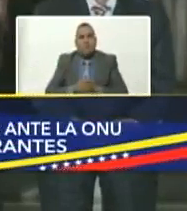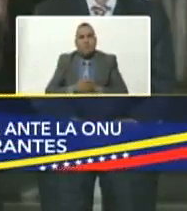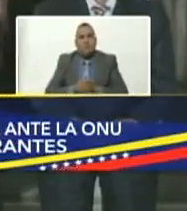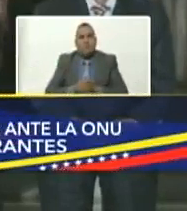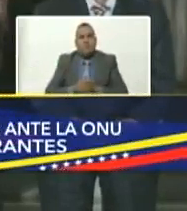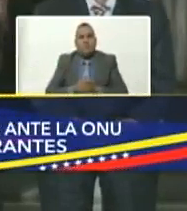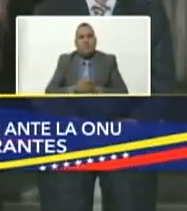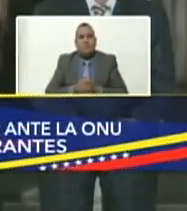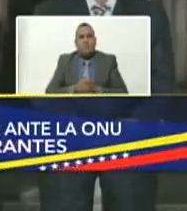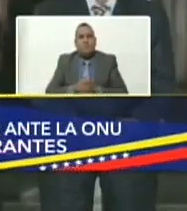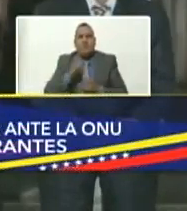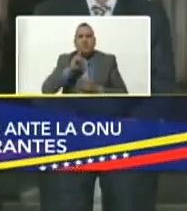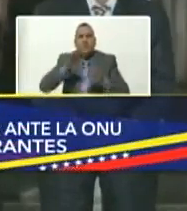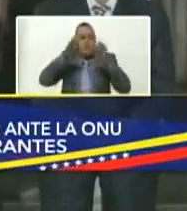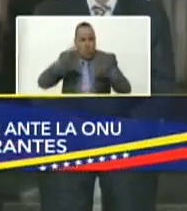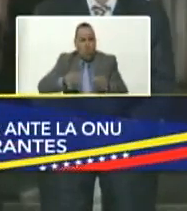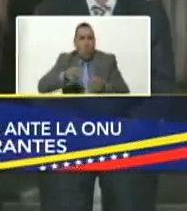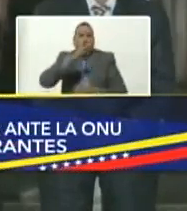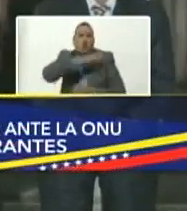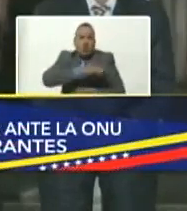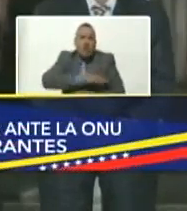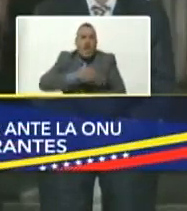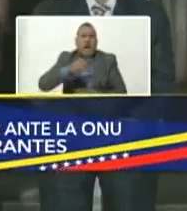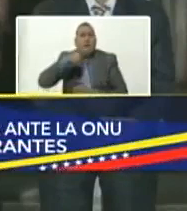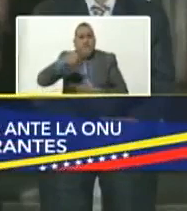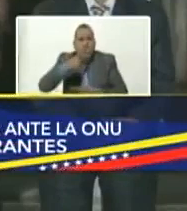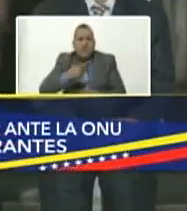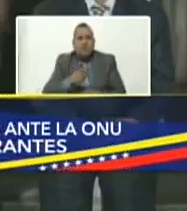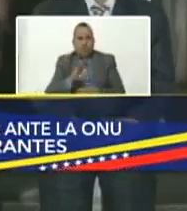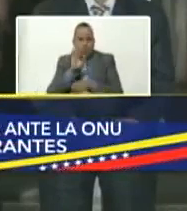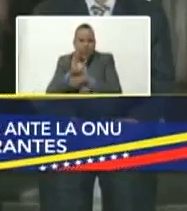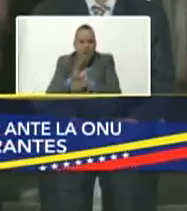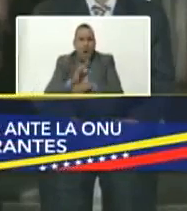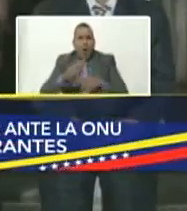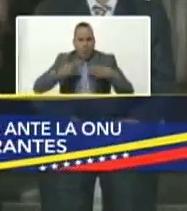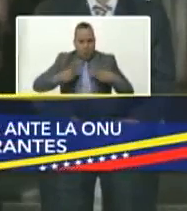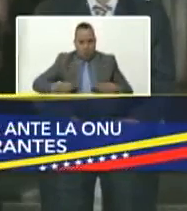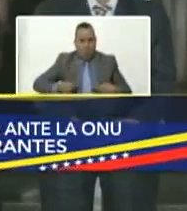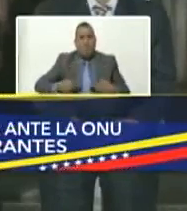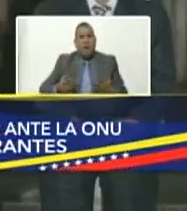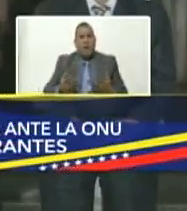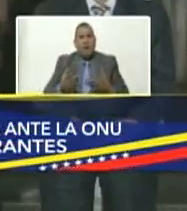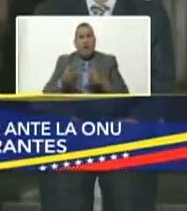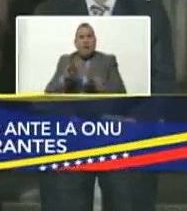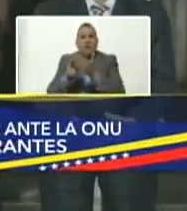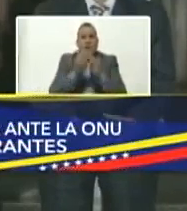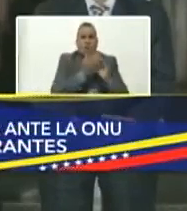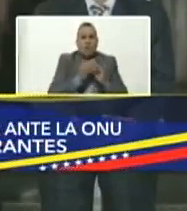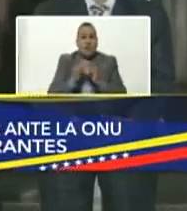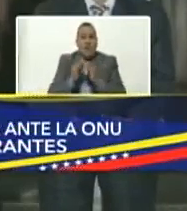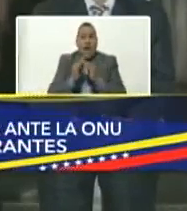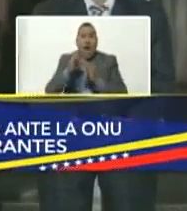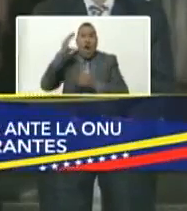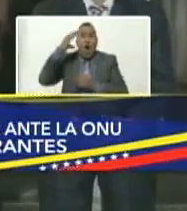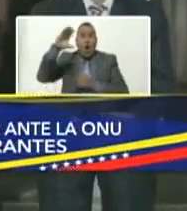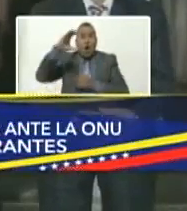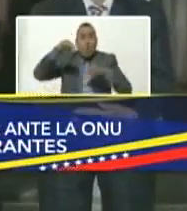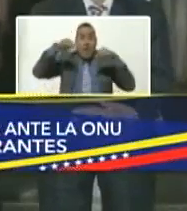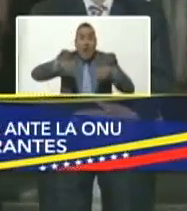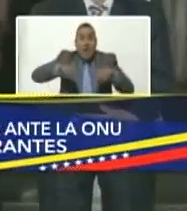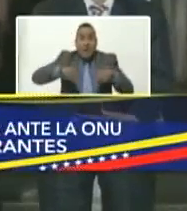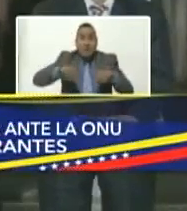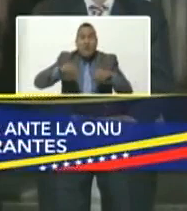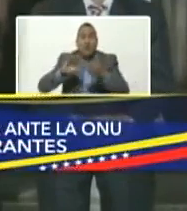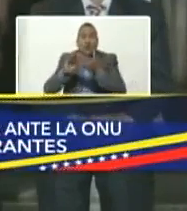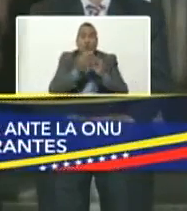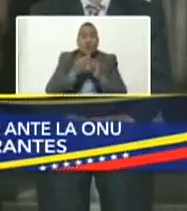y con todas las garantías sociales, civiles, políticas, humanas de la comunidad colombiana grandísima que hay. Es la comunidad